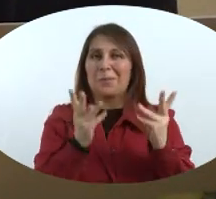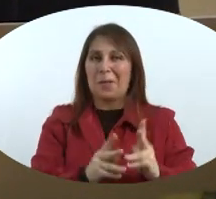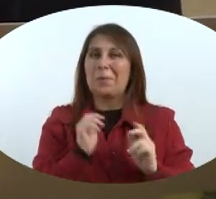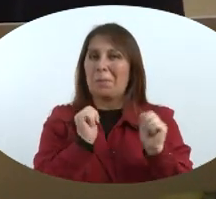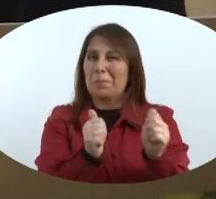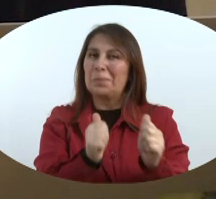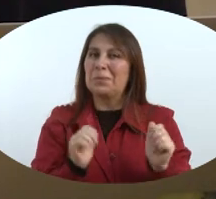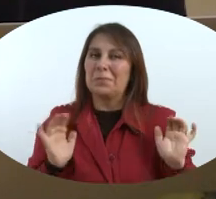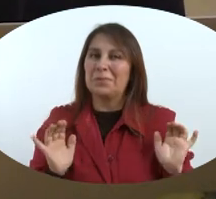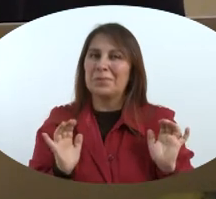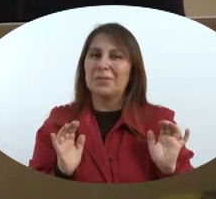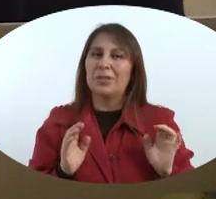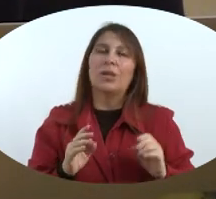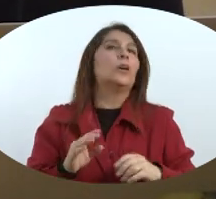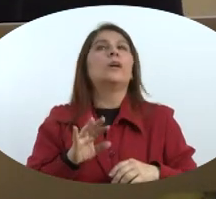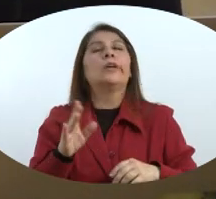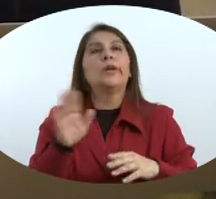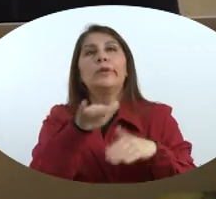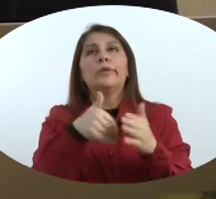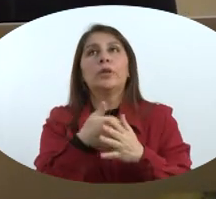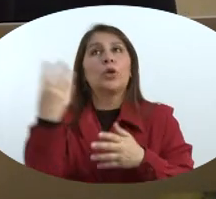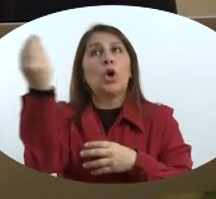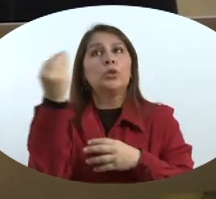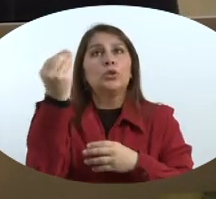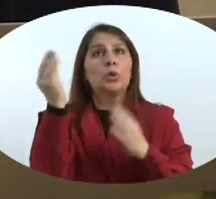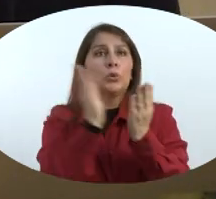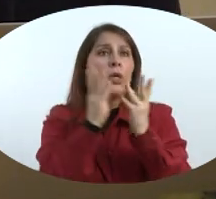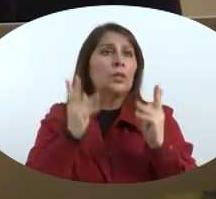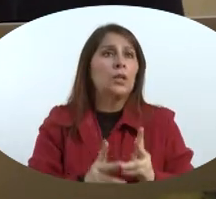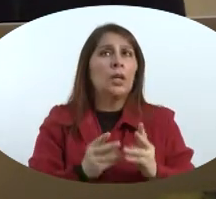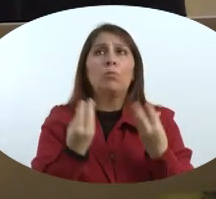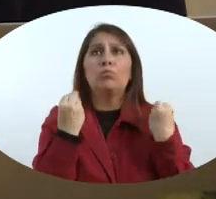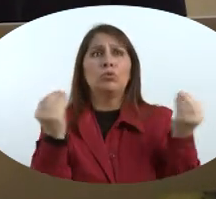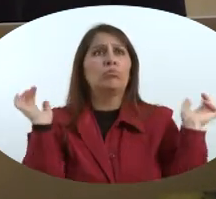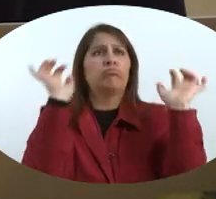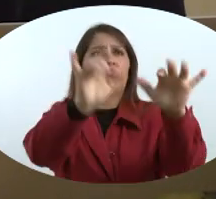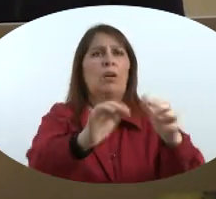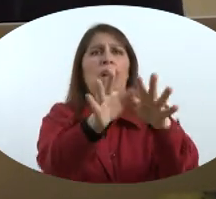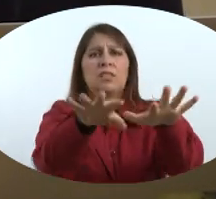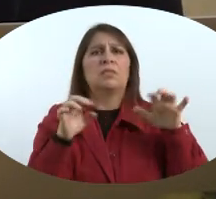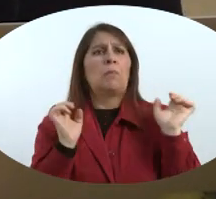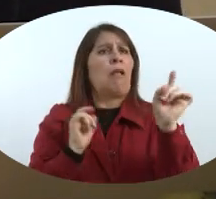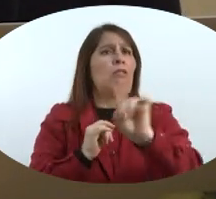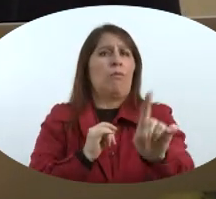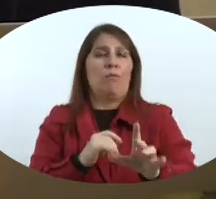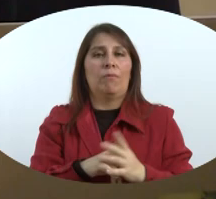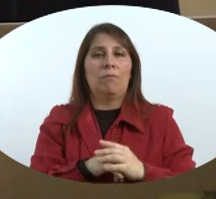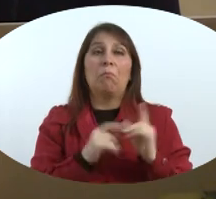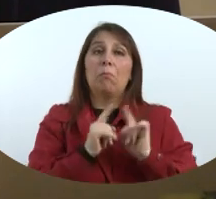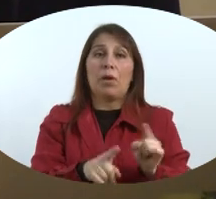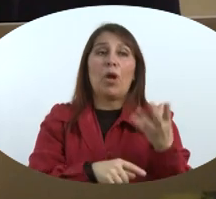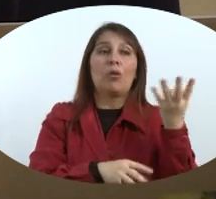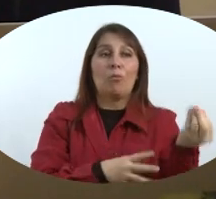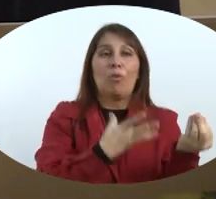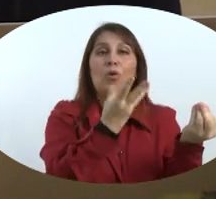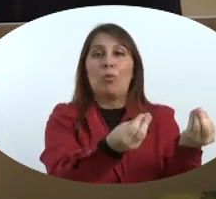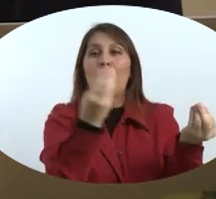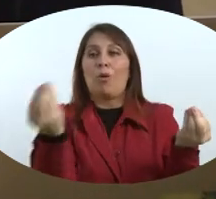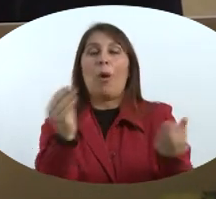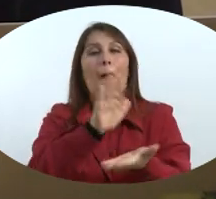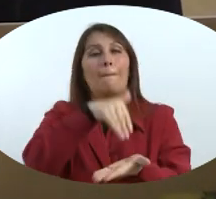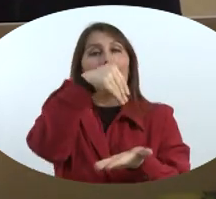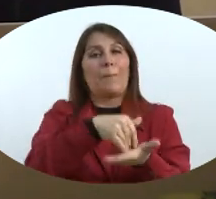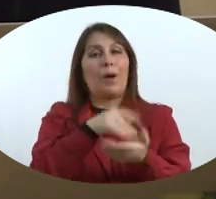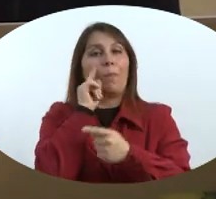que no todos acogen a los consejos estudiantiles que muchos no caben a la asamblea pero sí sabemos que cada cada forma de organización tiene su